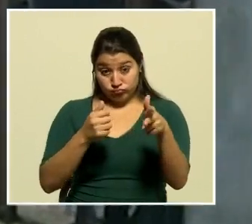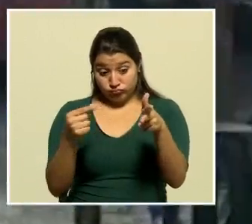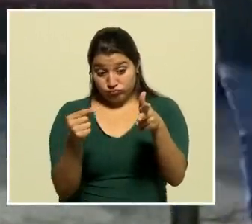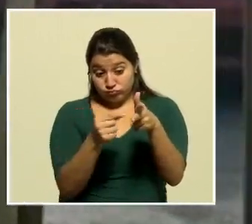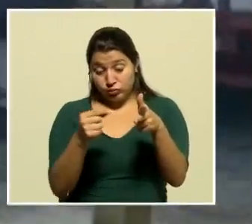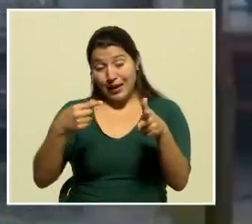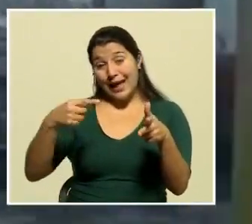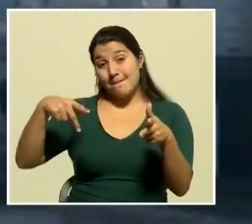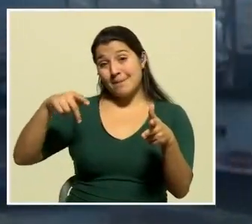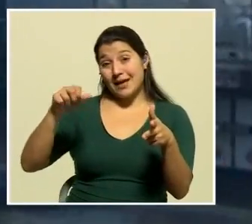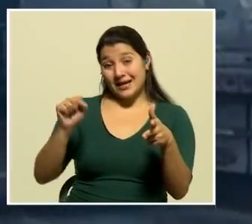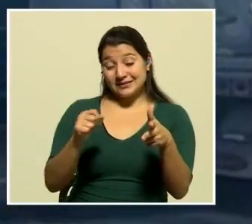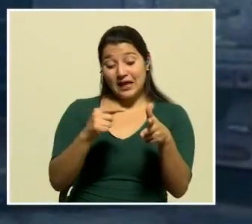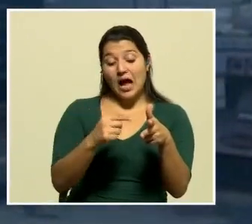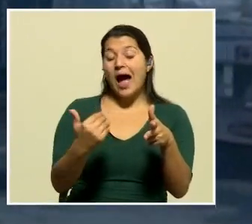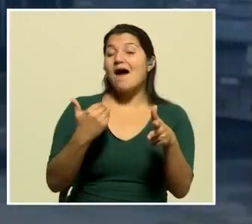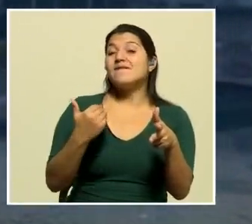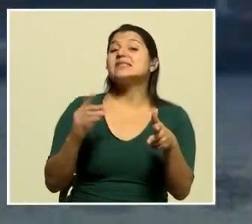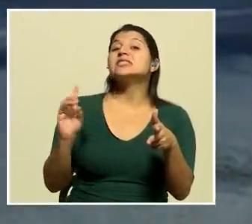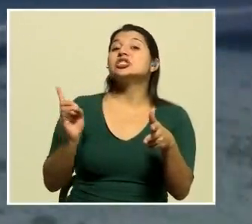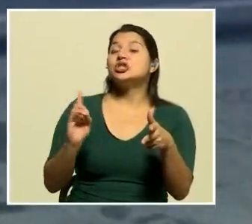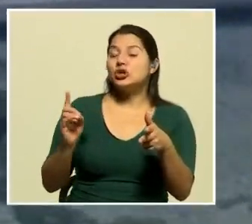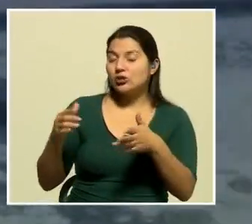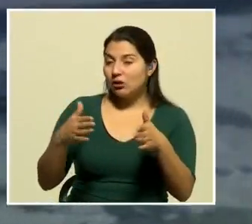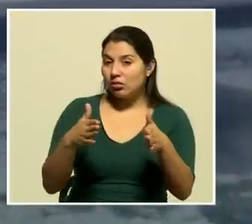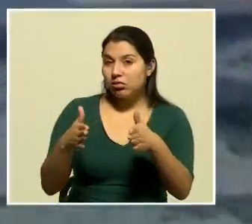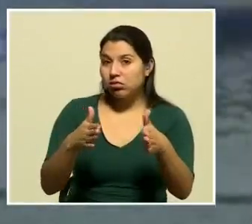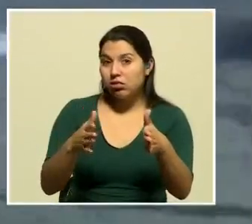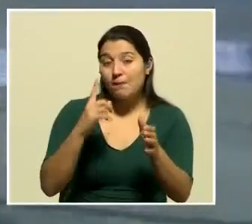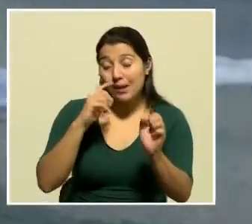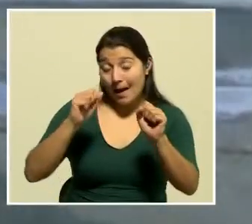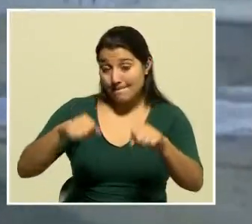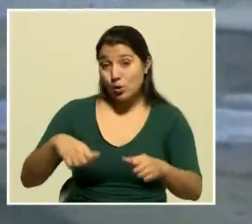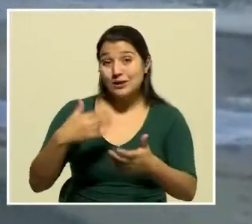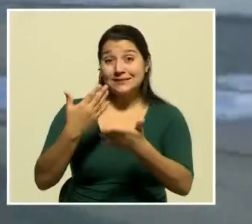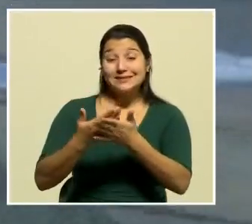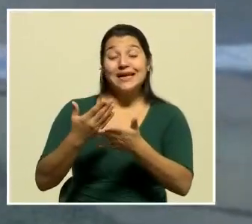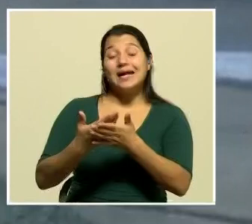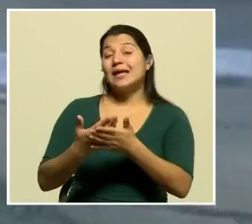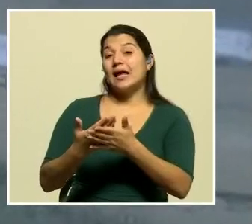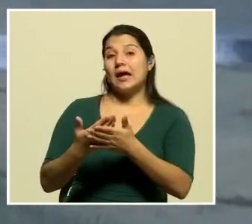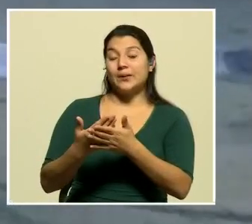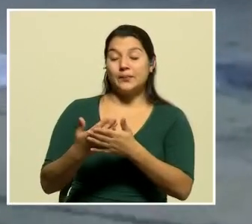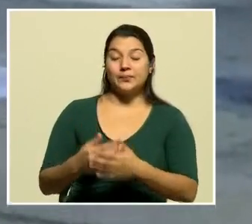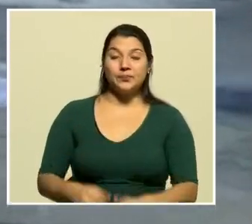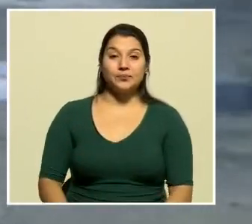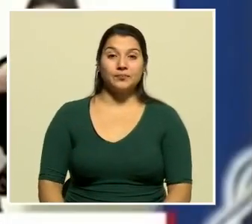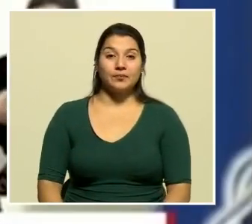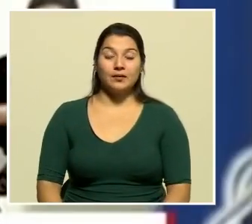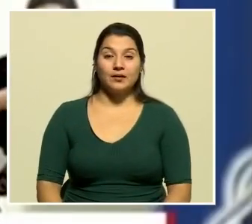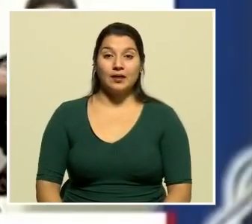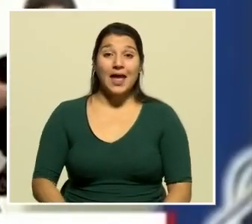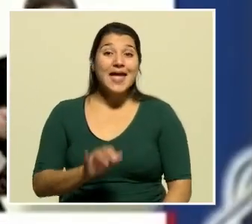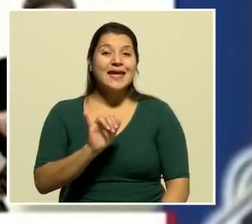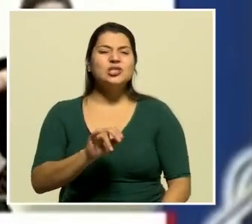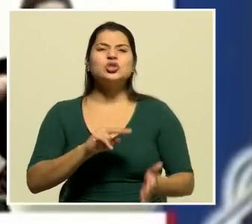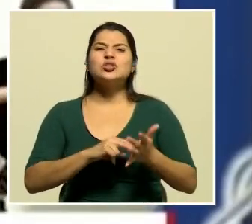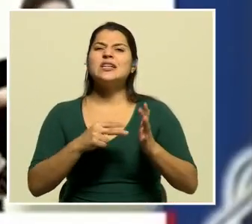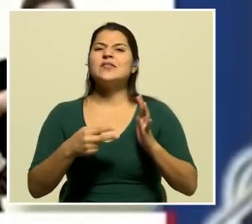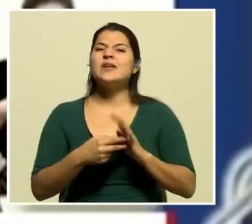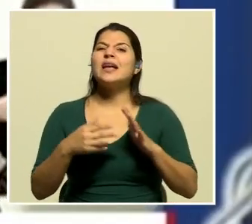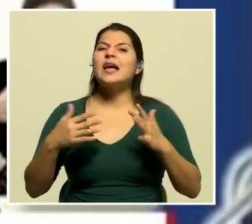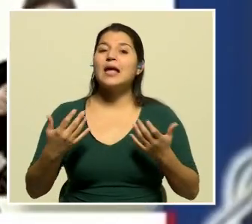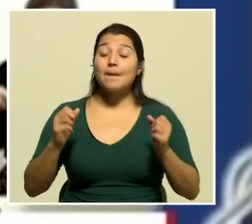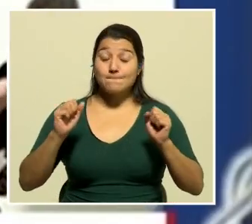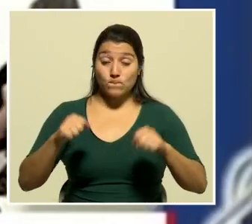y los puntos de control por donde deben de pasar para llegar a los almacenes fiscales previamente establecidos. Esto implica